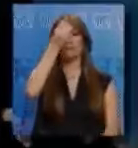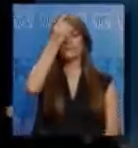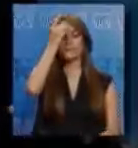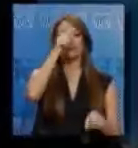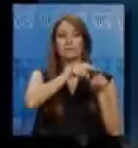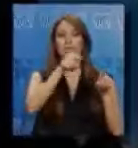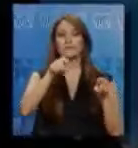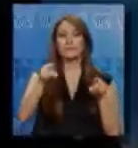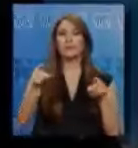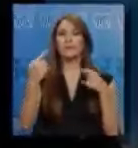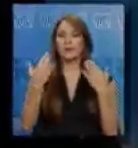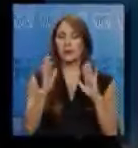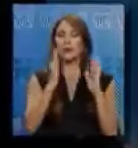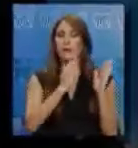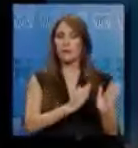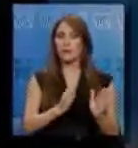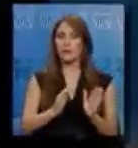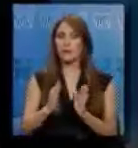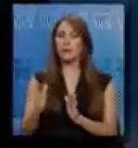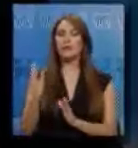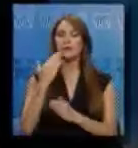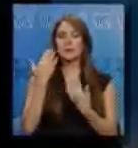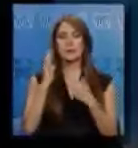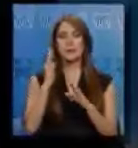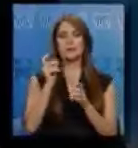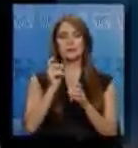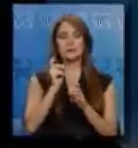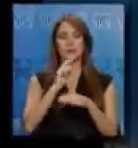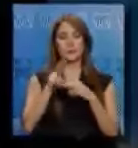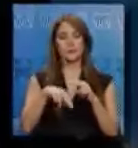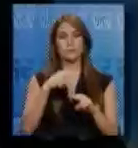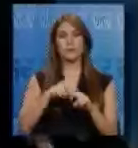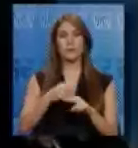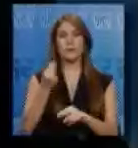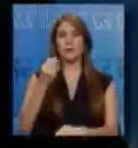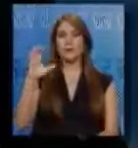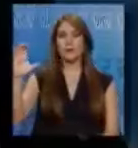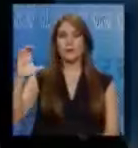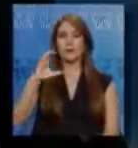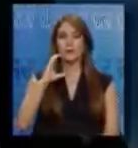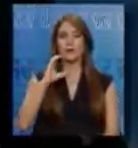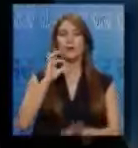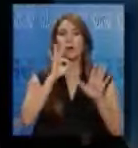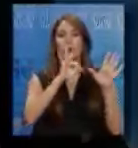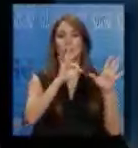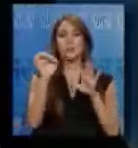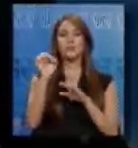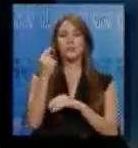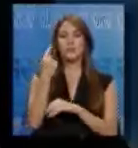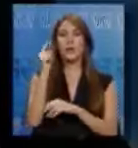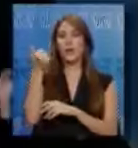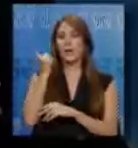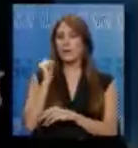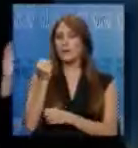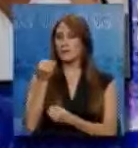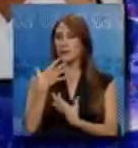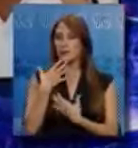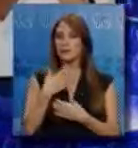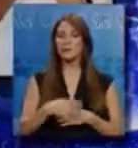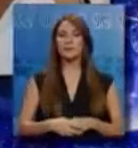pero ya nos estamos poniendo al día, nos llegó un importante desembolso, está diciéndome más de 800, ya la han pagado ayer, me dice Fausto